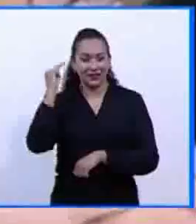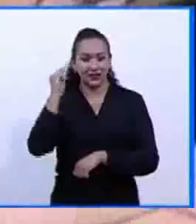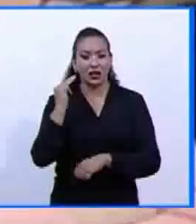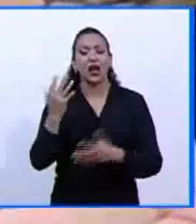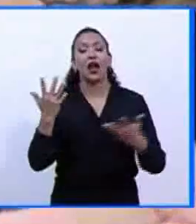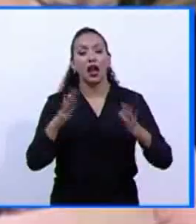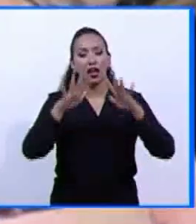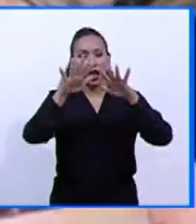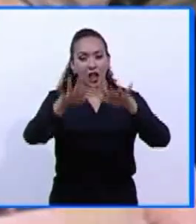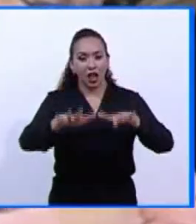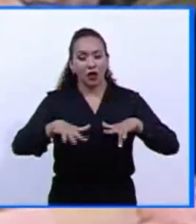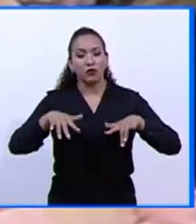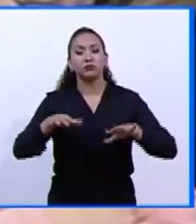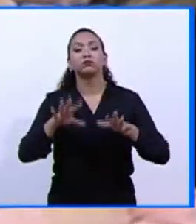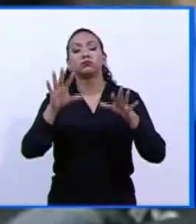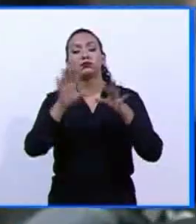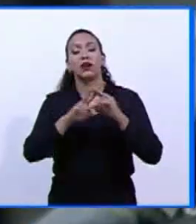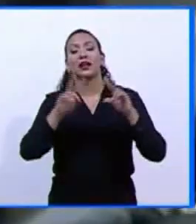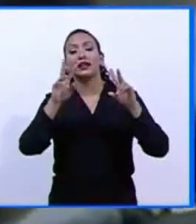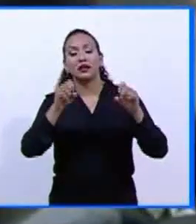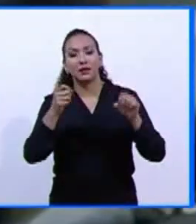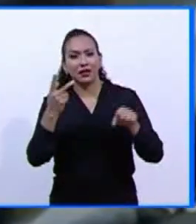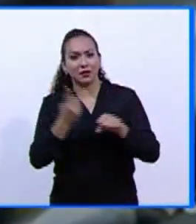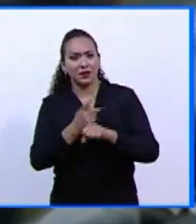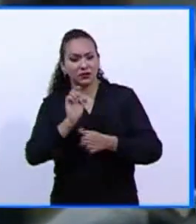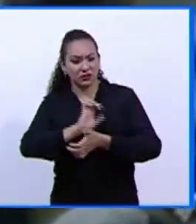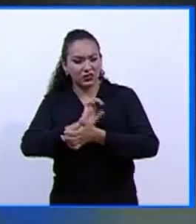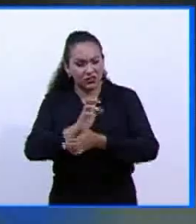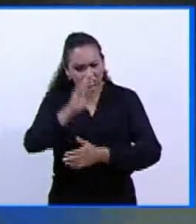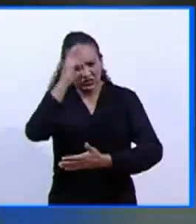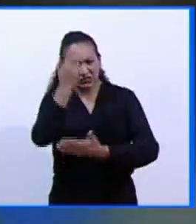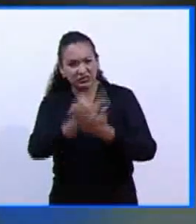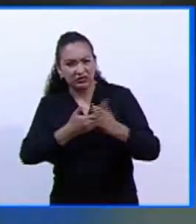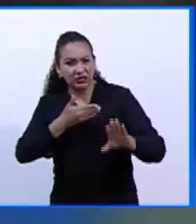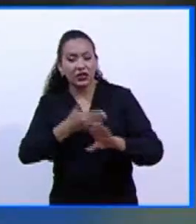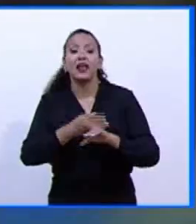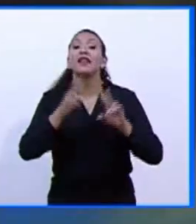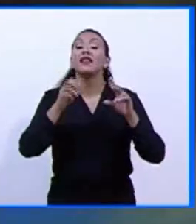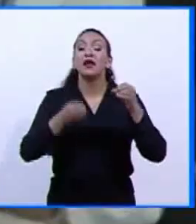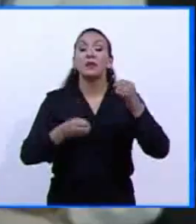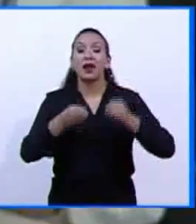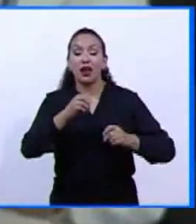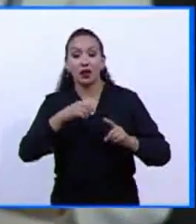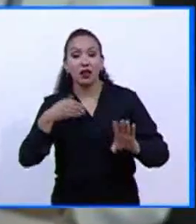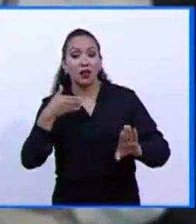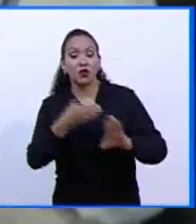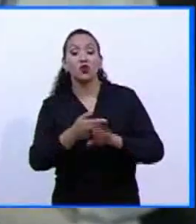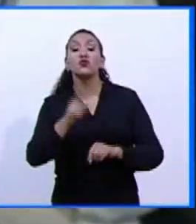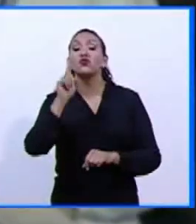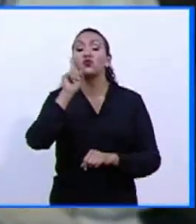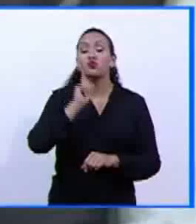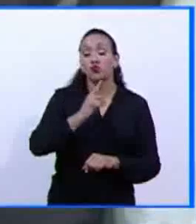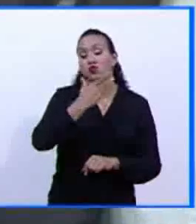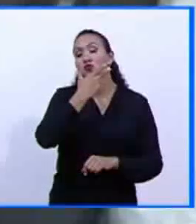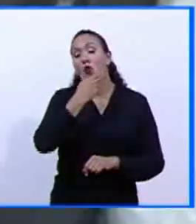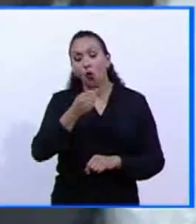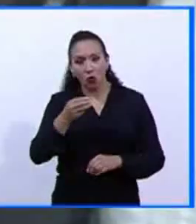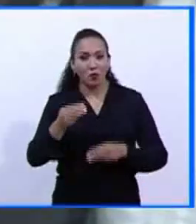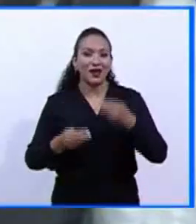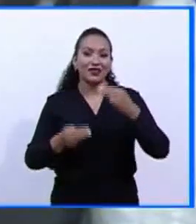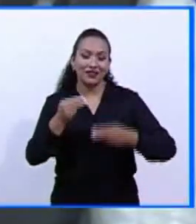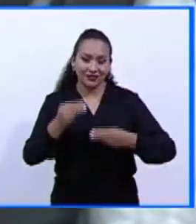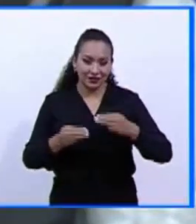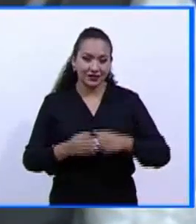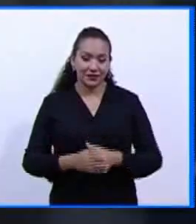una audiencia sobre violencia y discriminación basada en género contra juezas y magistradas.